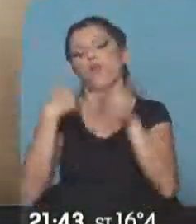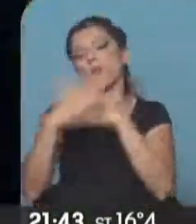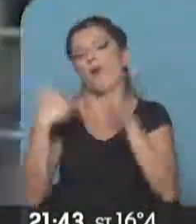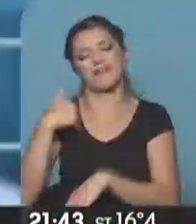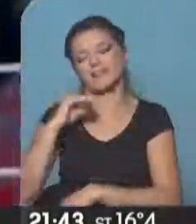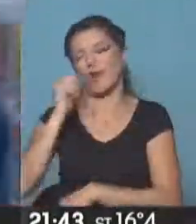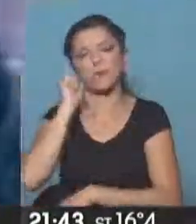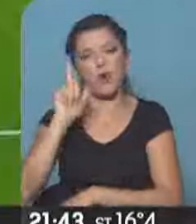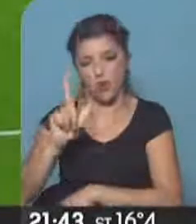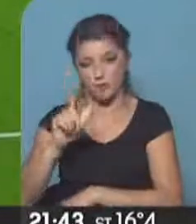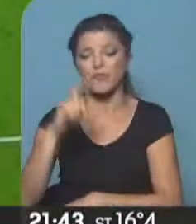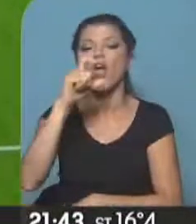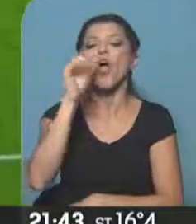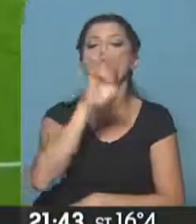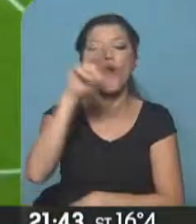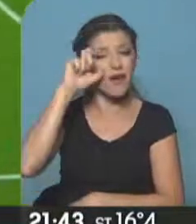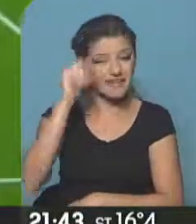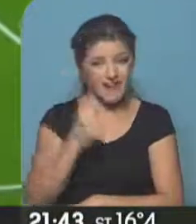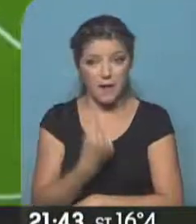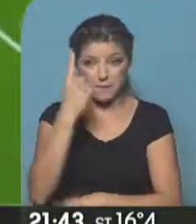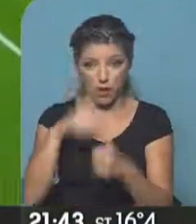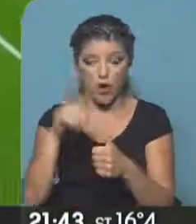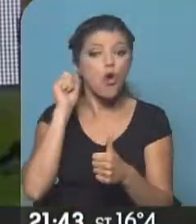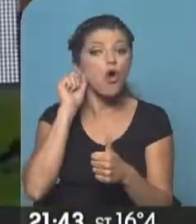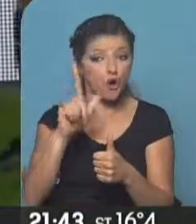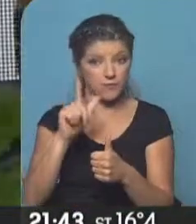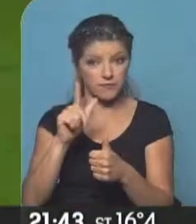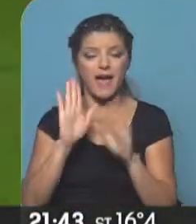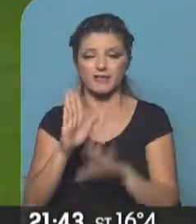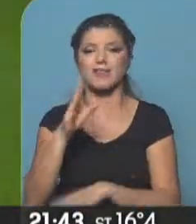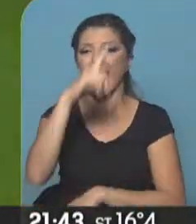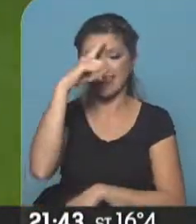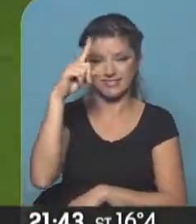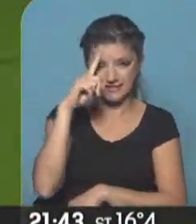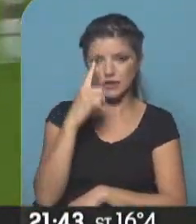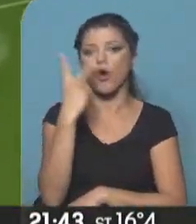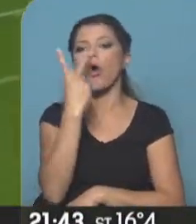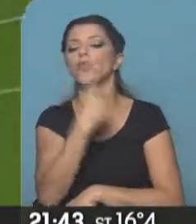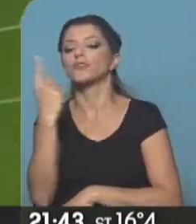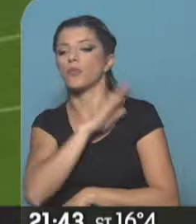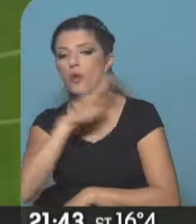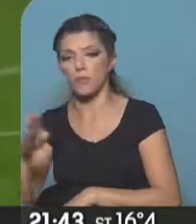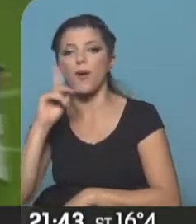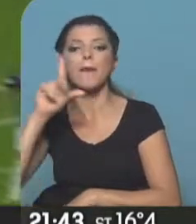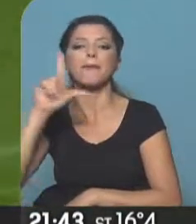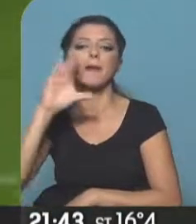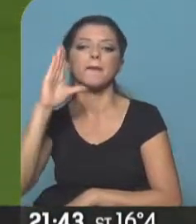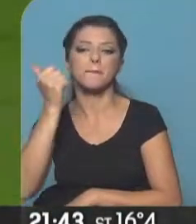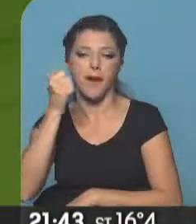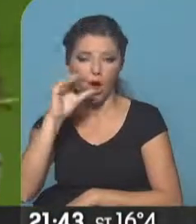anotando. Angelito Correa marcó uno para la victoria del Atlético Madrid 2-1 ante el Athletic de Bilbao en San